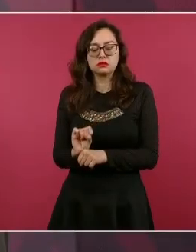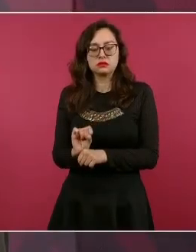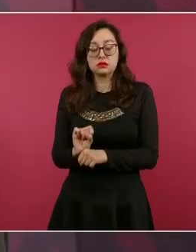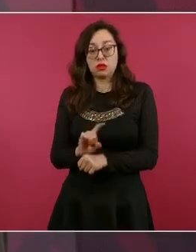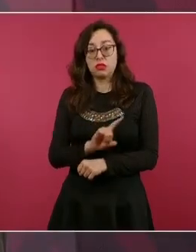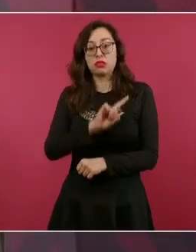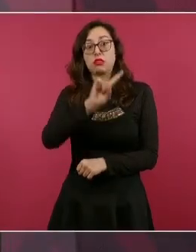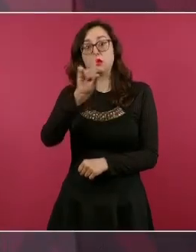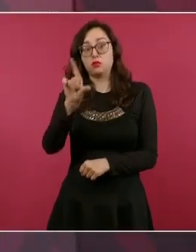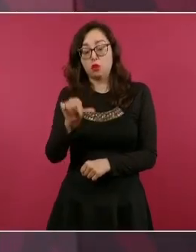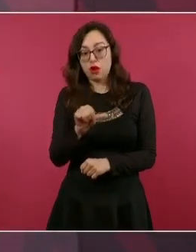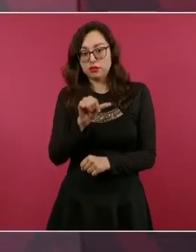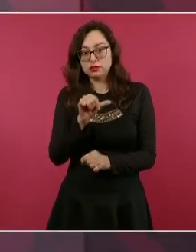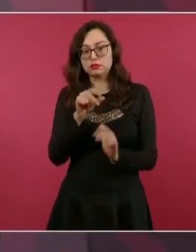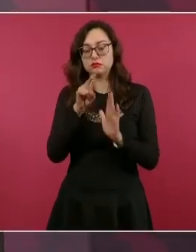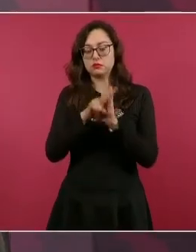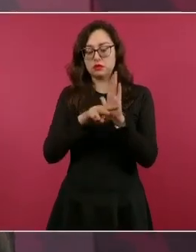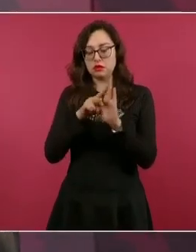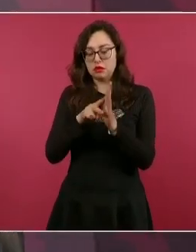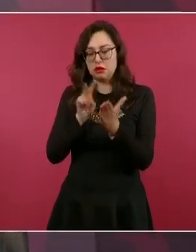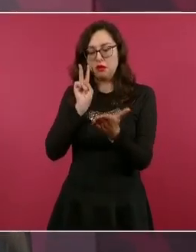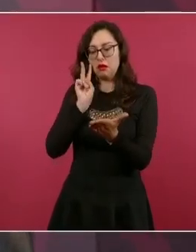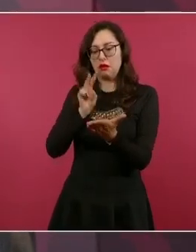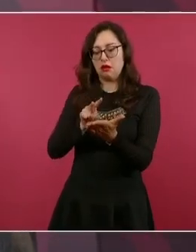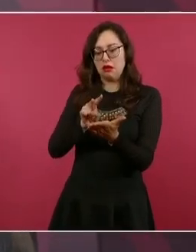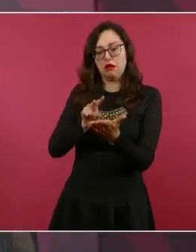más enérgico.